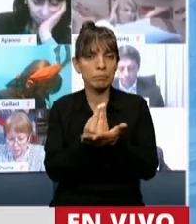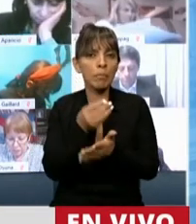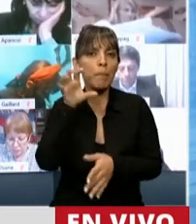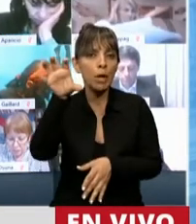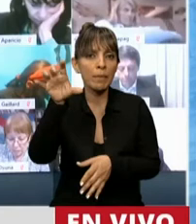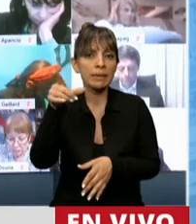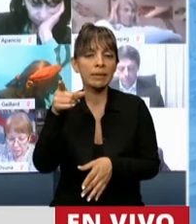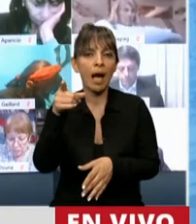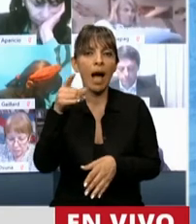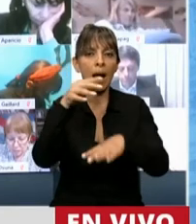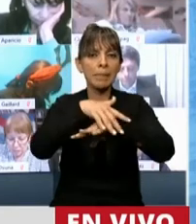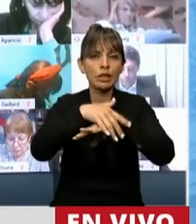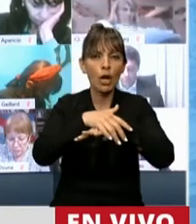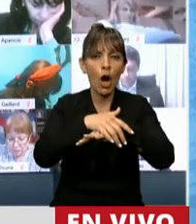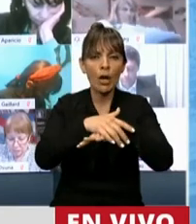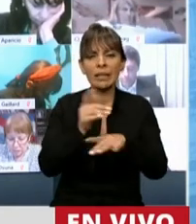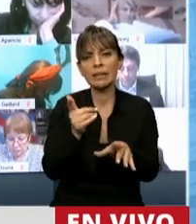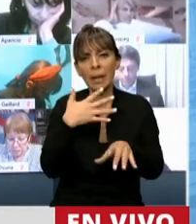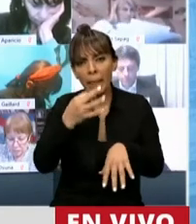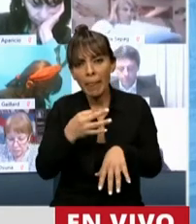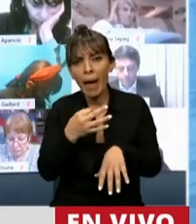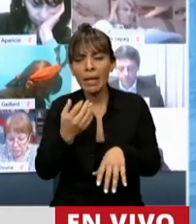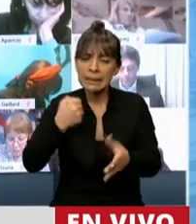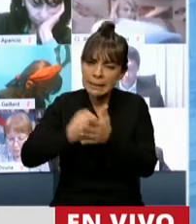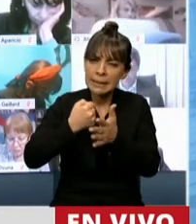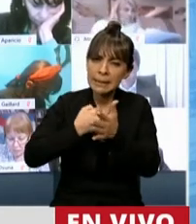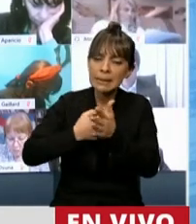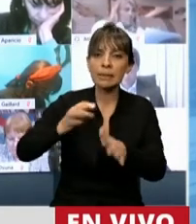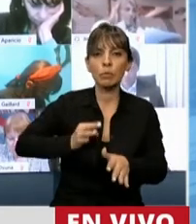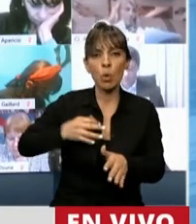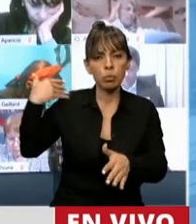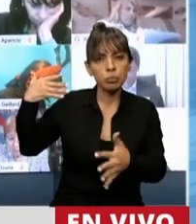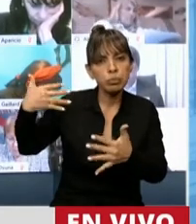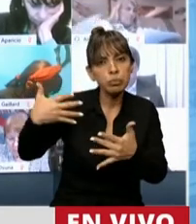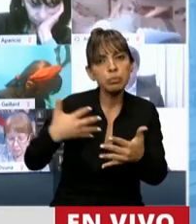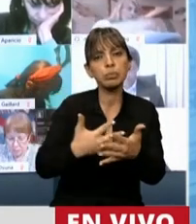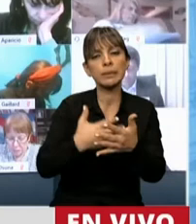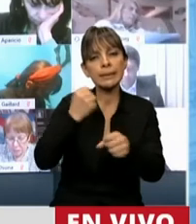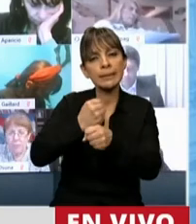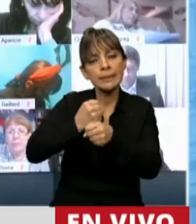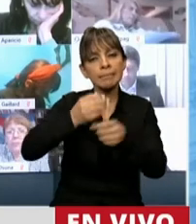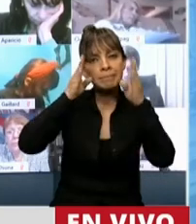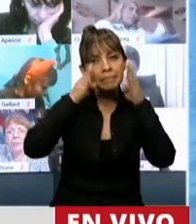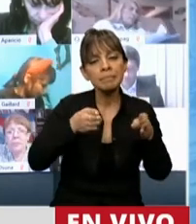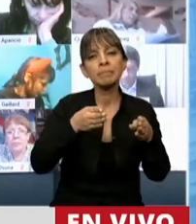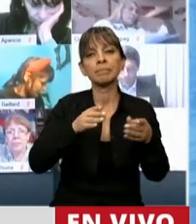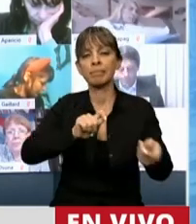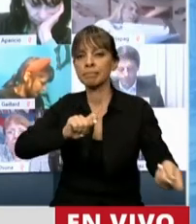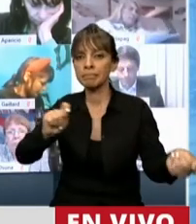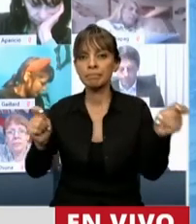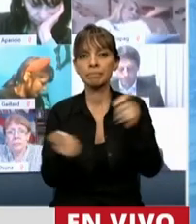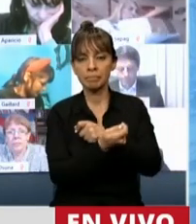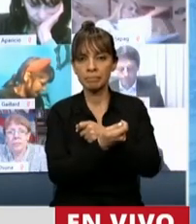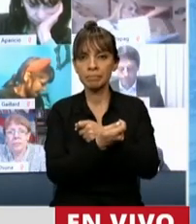provincia muy pequeña, Misiones, que viene trabajando hace muchísimos años en lo que es la transformación,